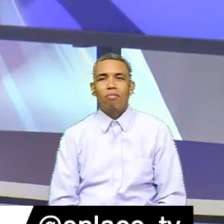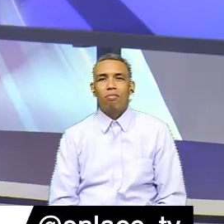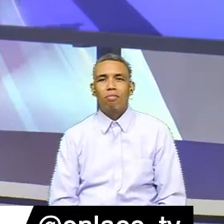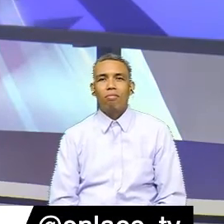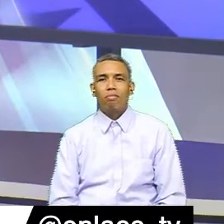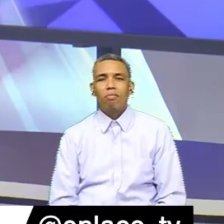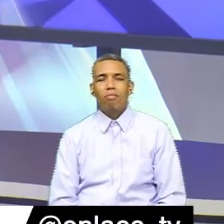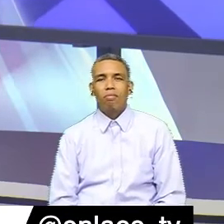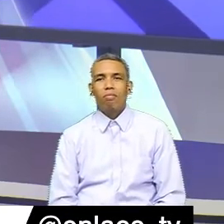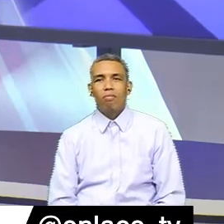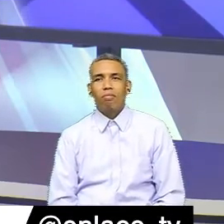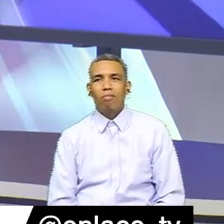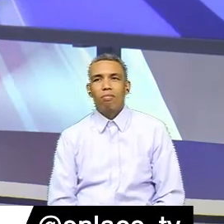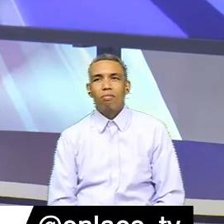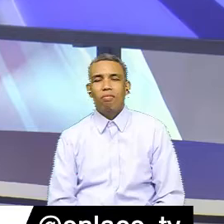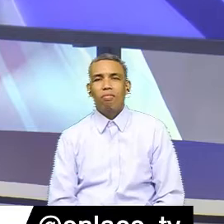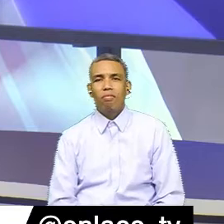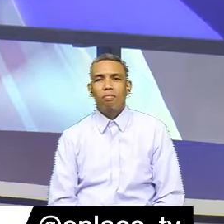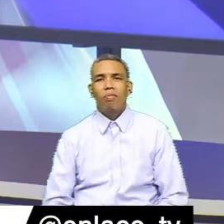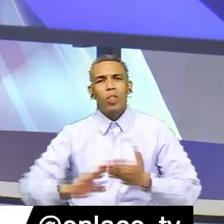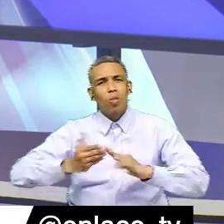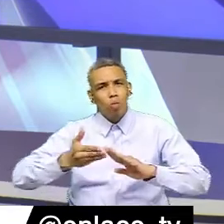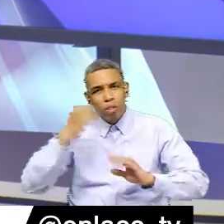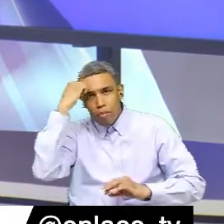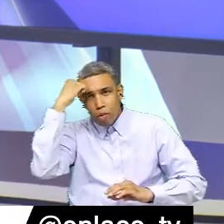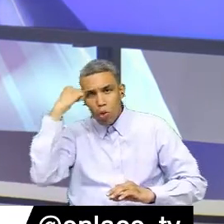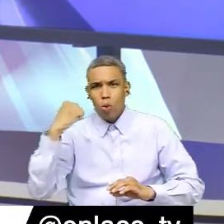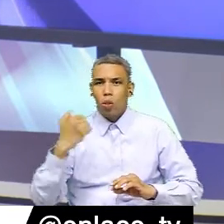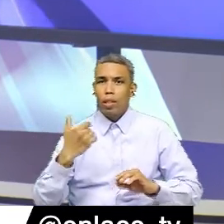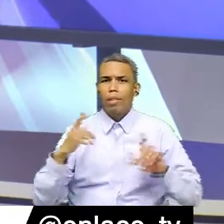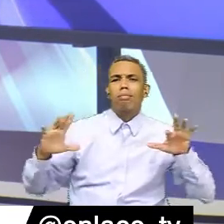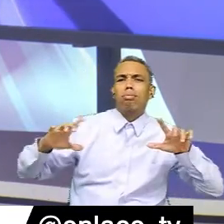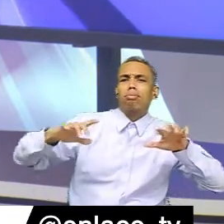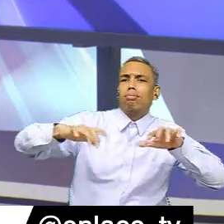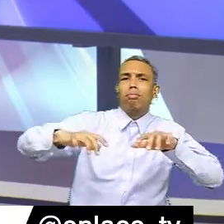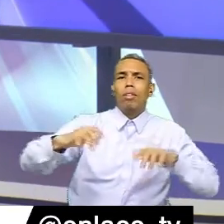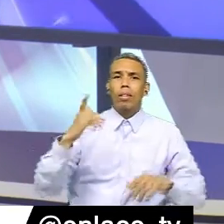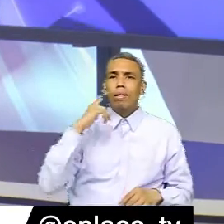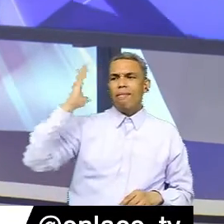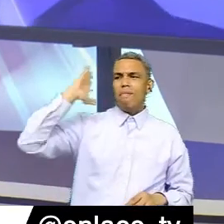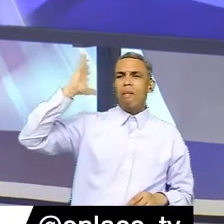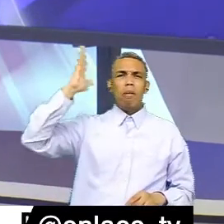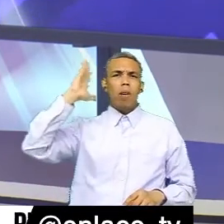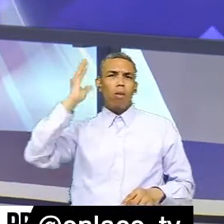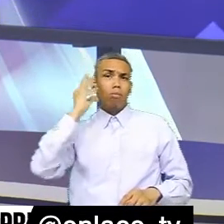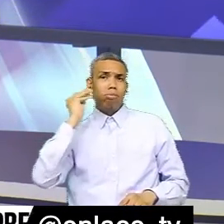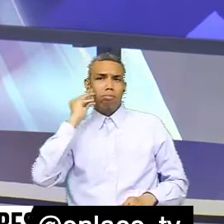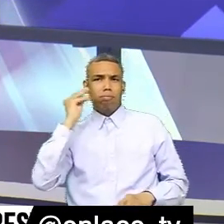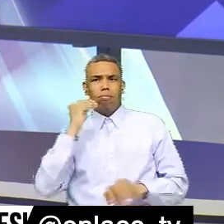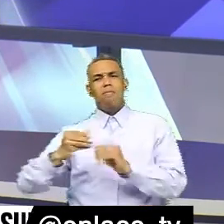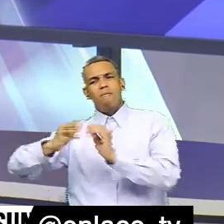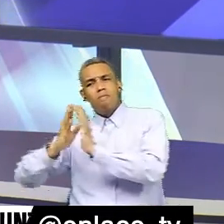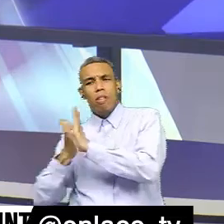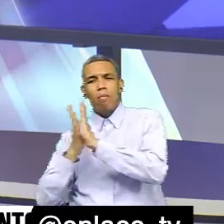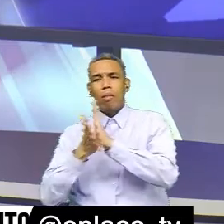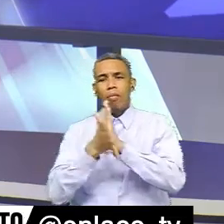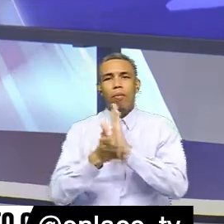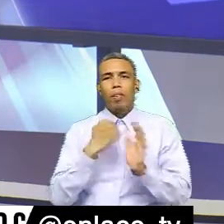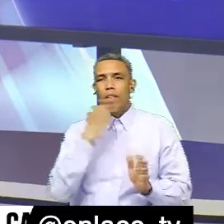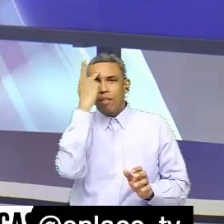y en este espacio el gremio del magisterio contó con conferencias motivadoras por parte de un experto en el tema nuestra periodista karol sarmiento nos tiene más